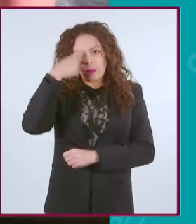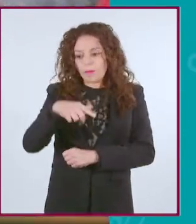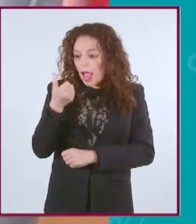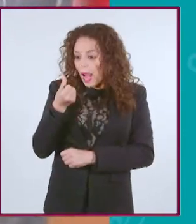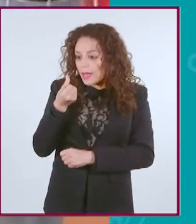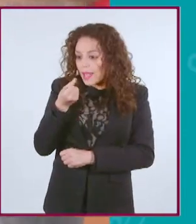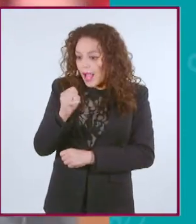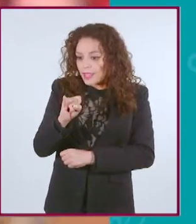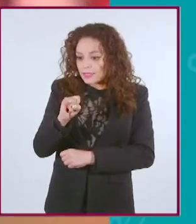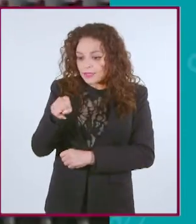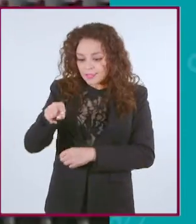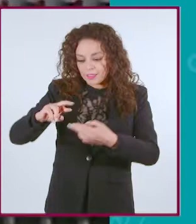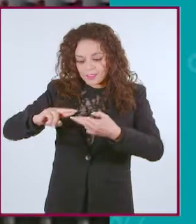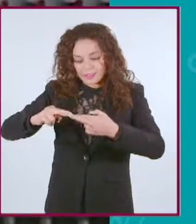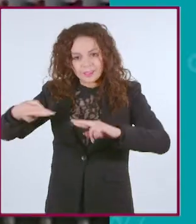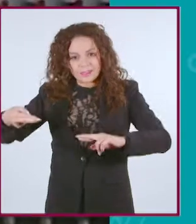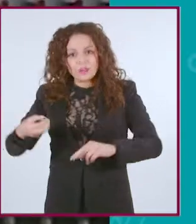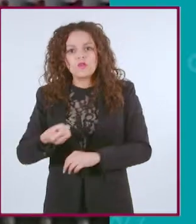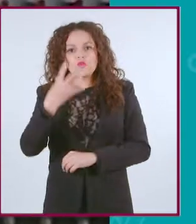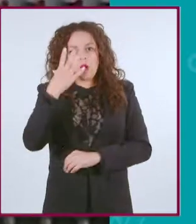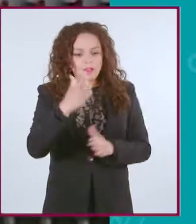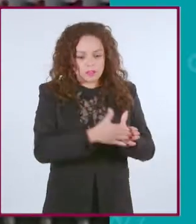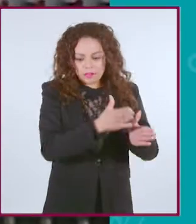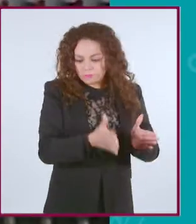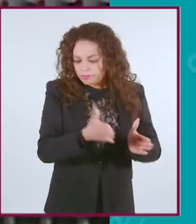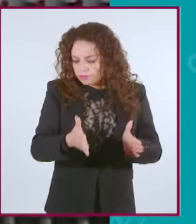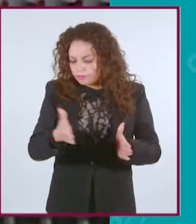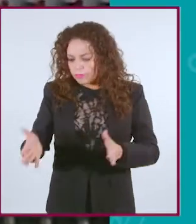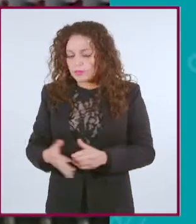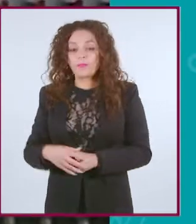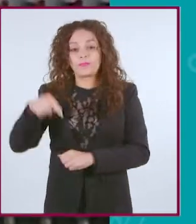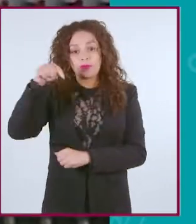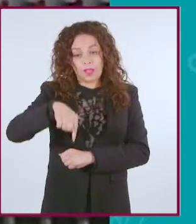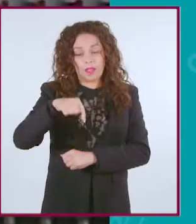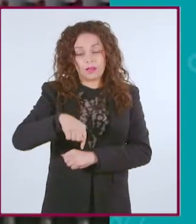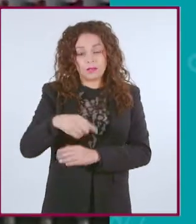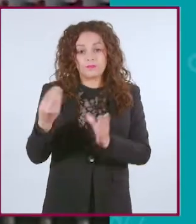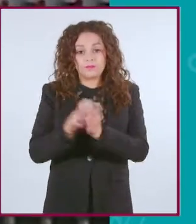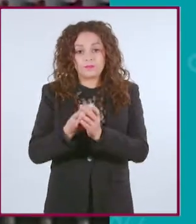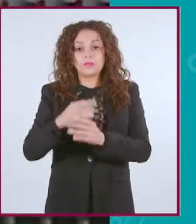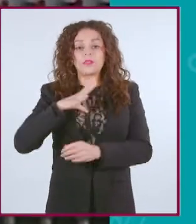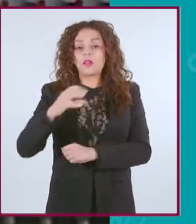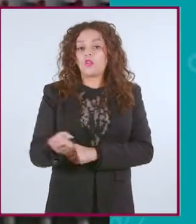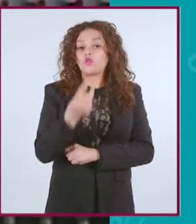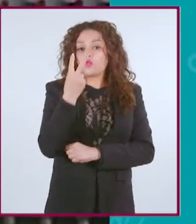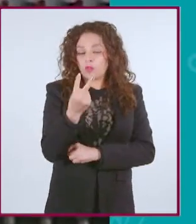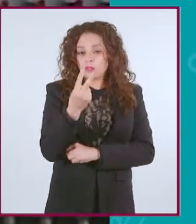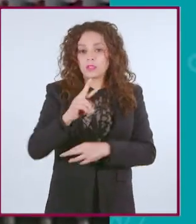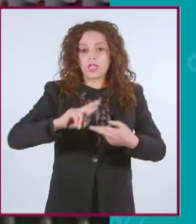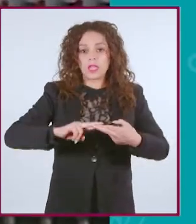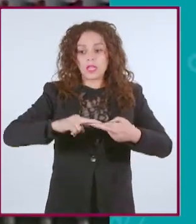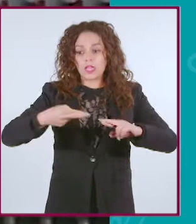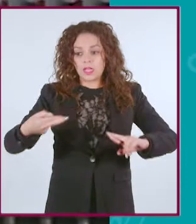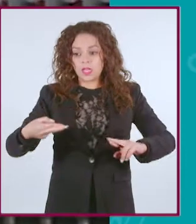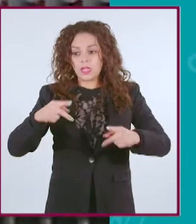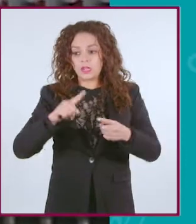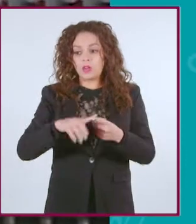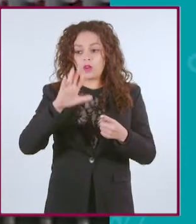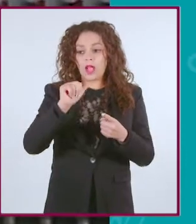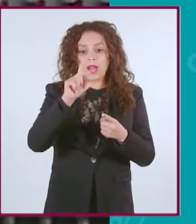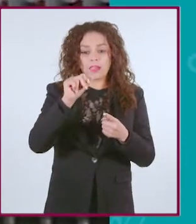hilo. Bueno, nosotros aquí en este taller se hacen dos tipos de hilo, que es el hilo de algodón cardado o hilo de algodón